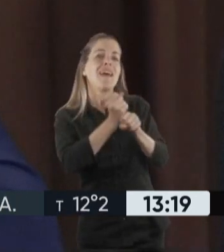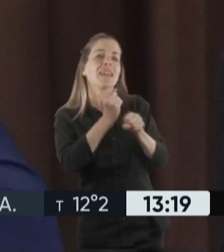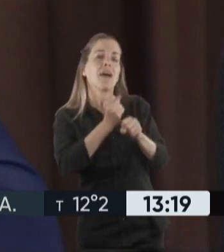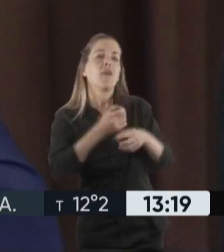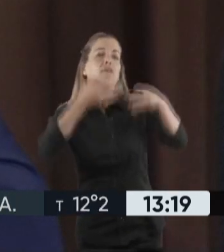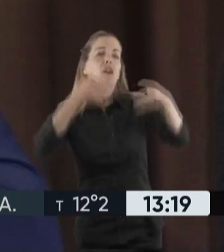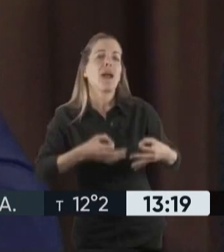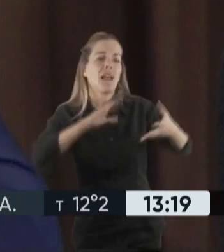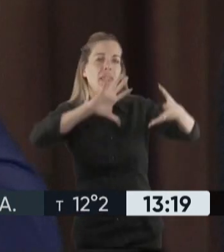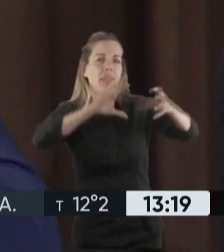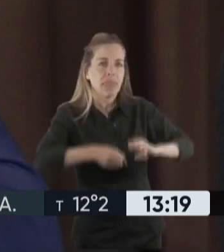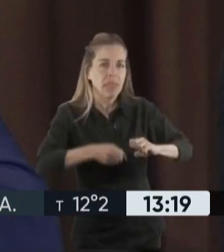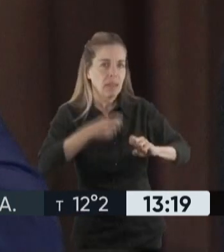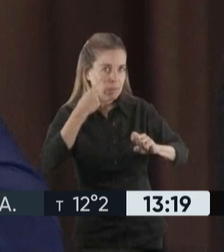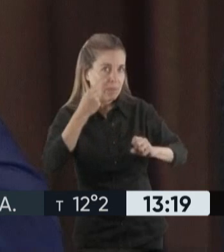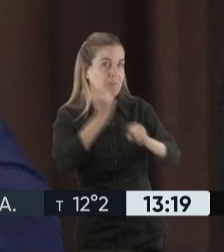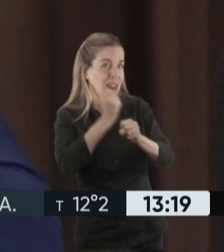formal, industrial.